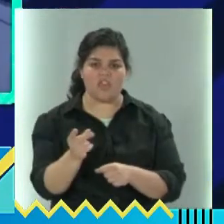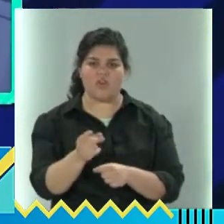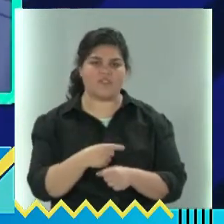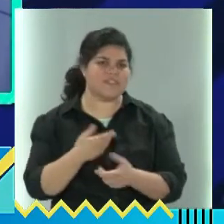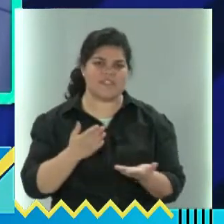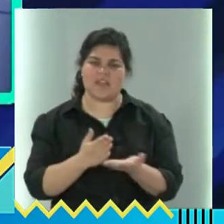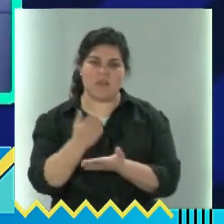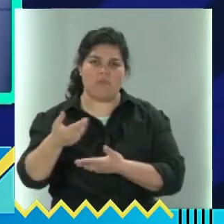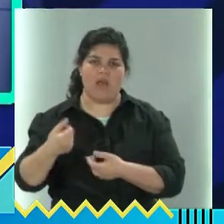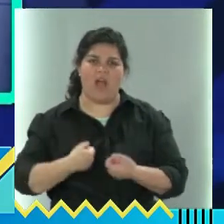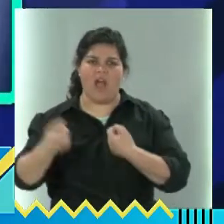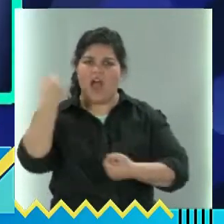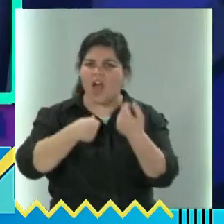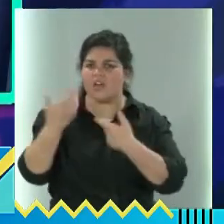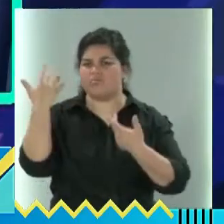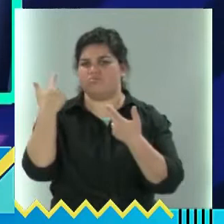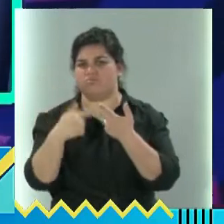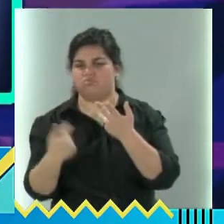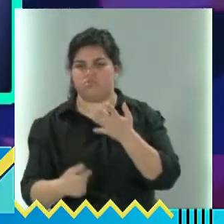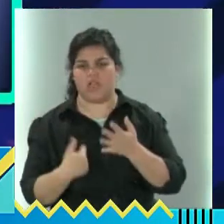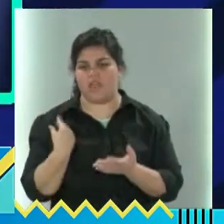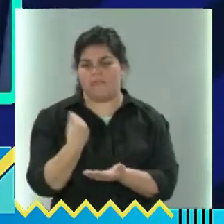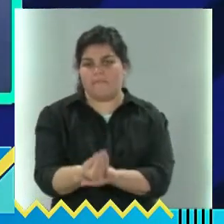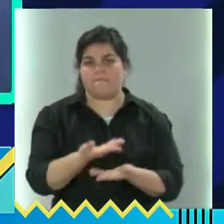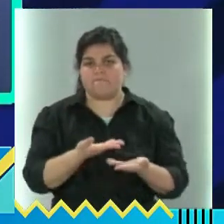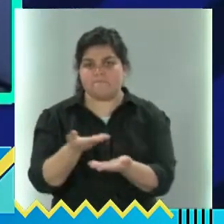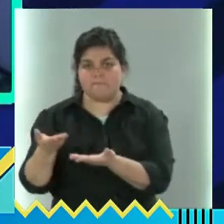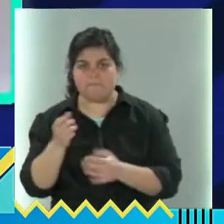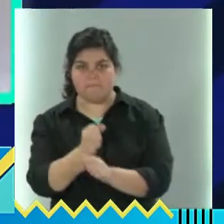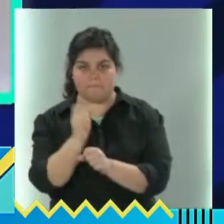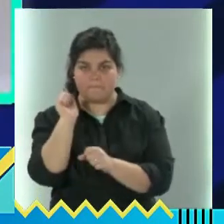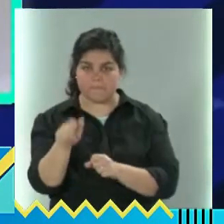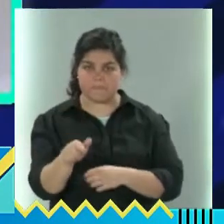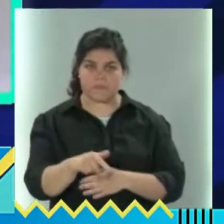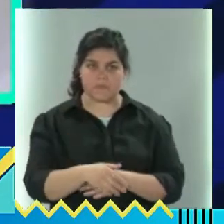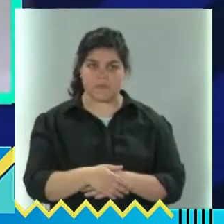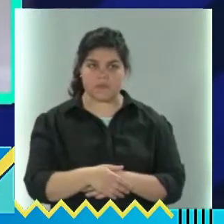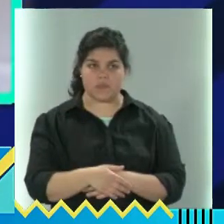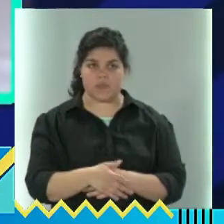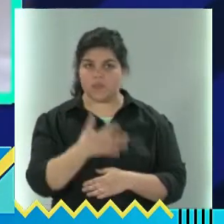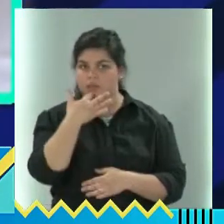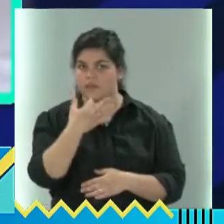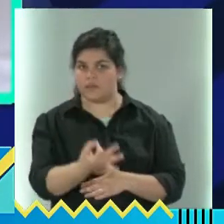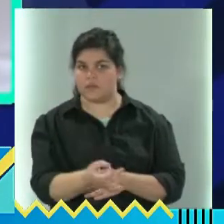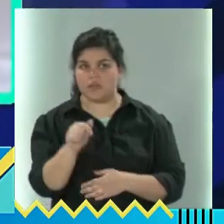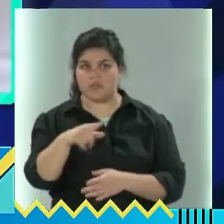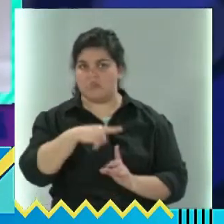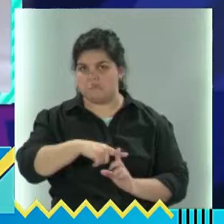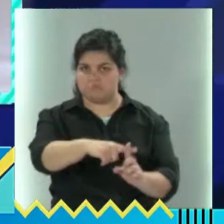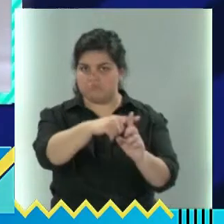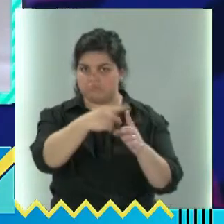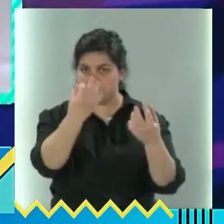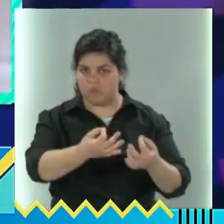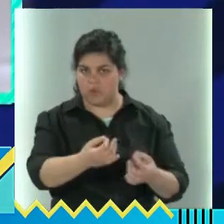las agresiones propias de la actividad que están desarrollando. La verdad que eso me parece muy positivo. A